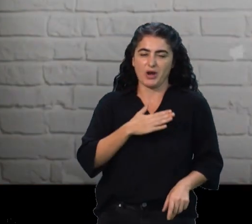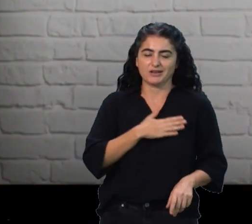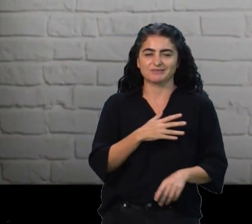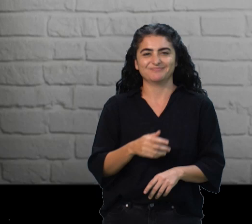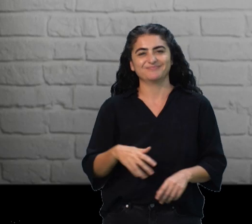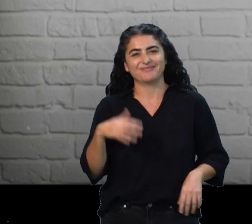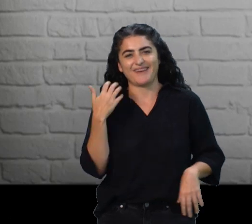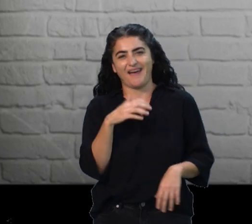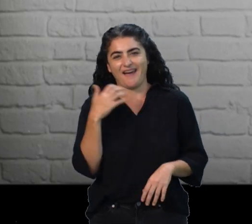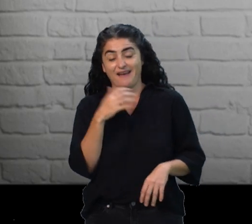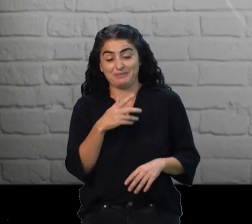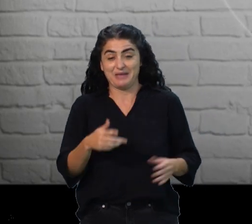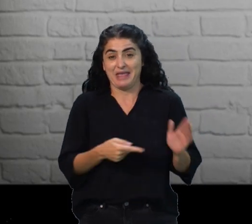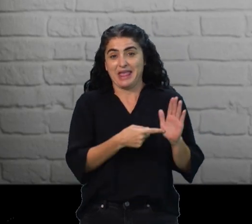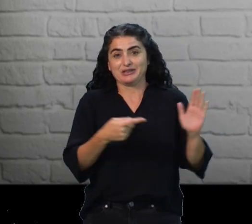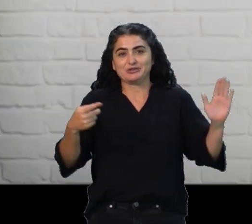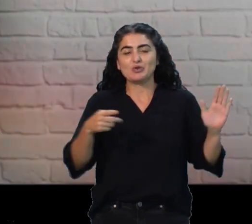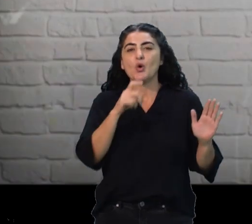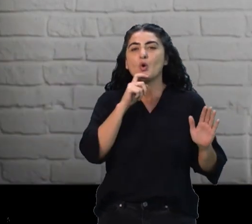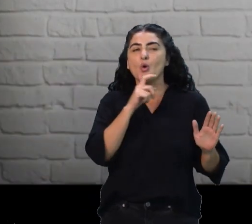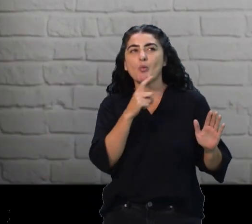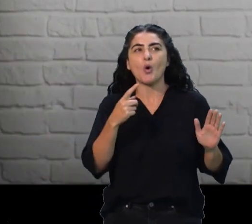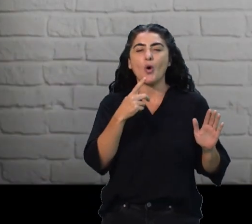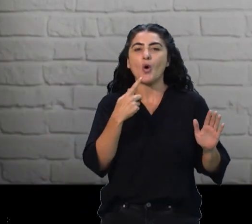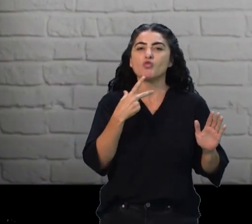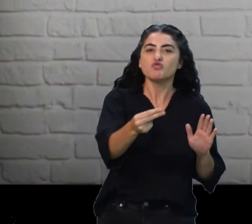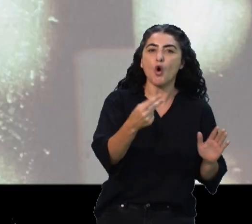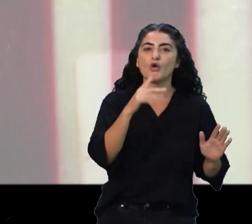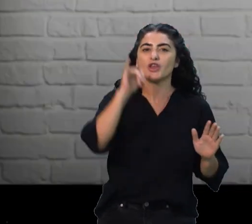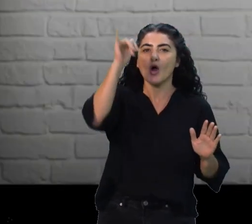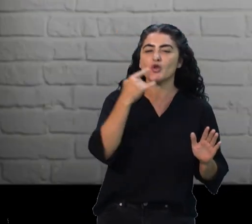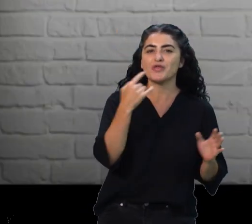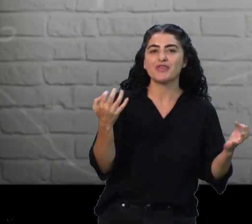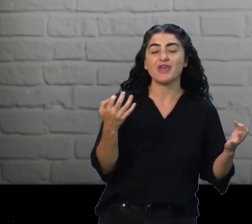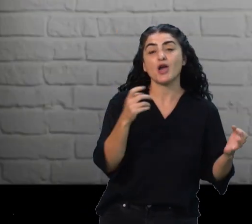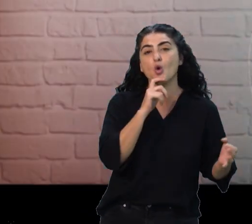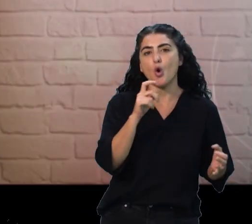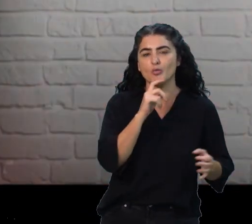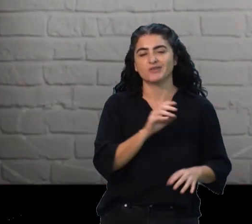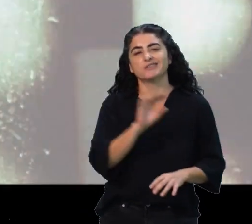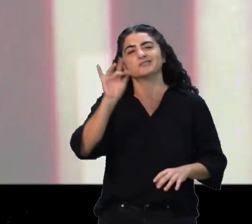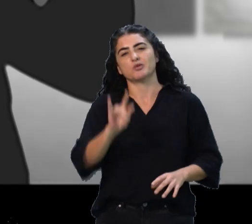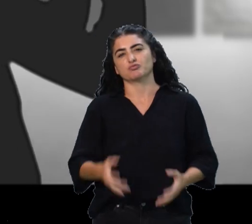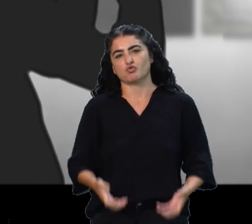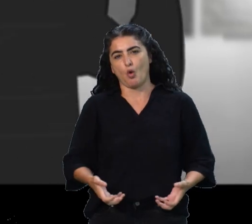esto Cómo se dice no en riojano esto lo puedo decir o Eh sí por los